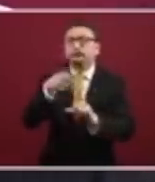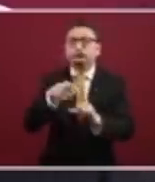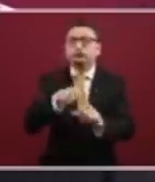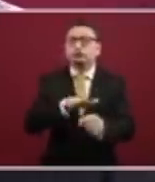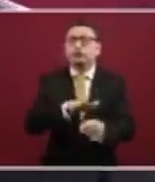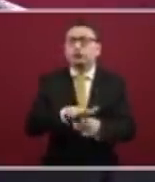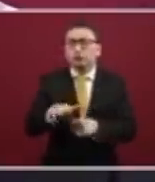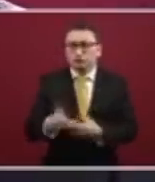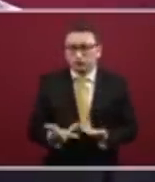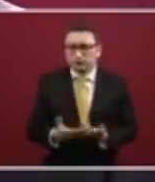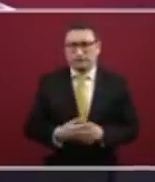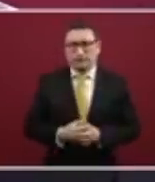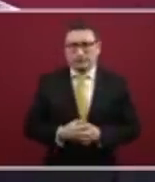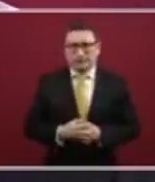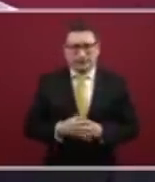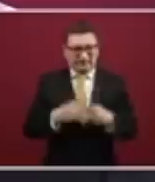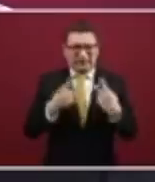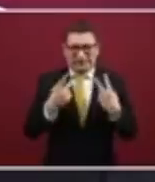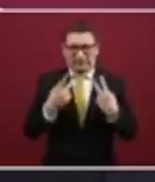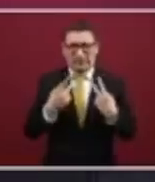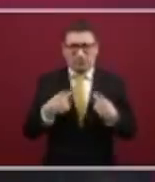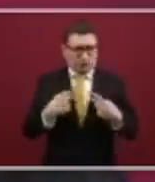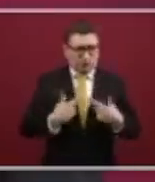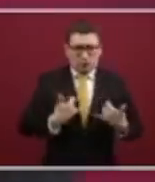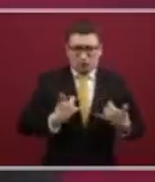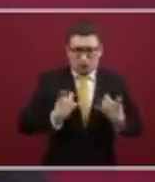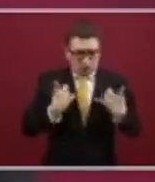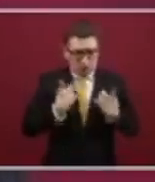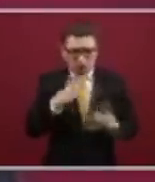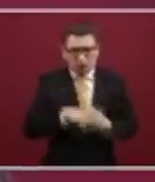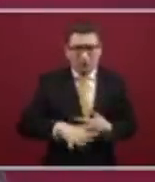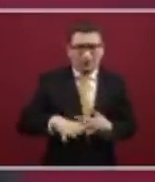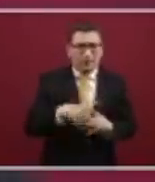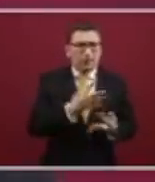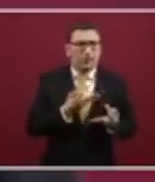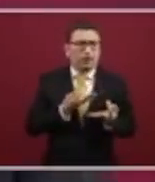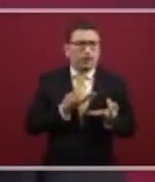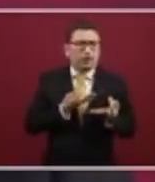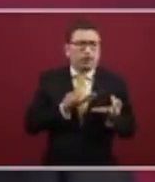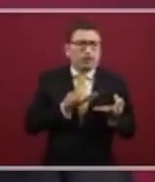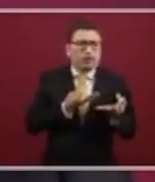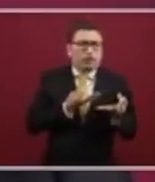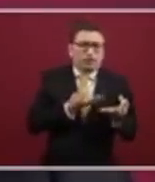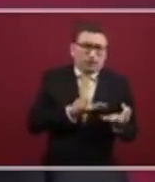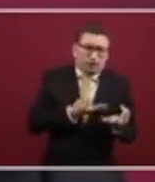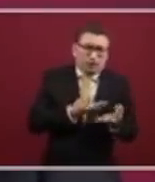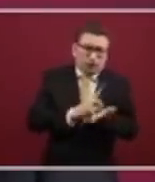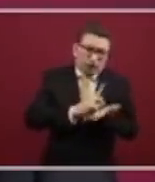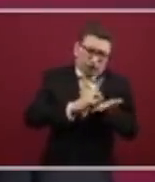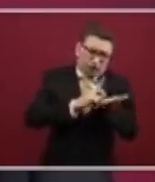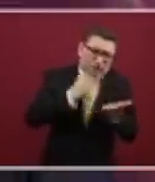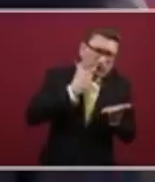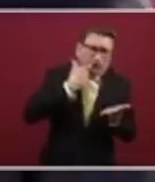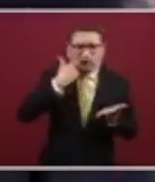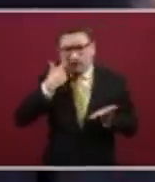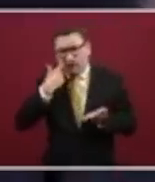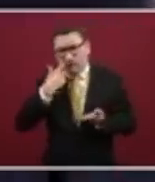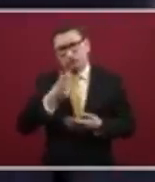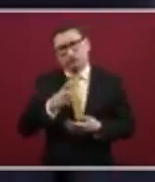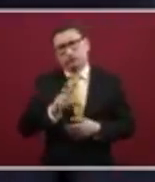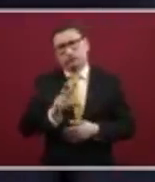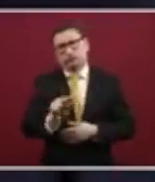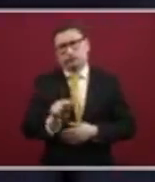que no caigan los jóvenes en el consumo de drogas.